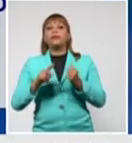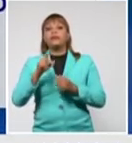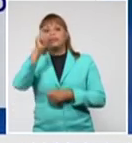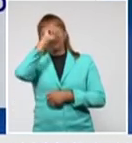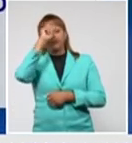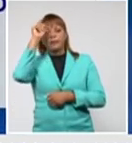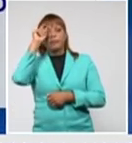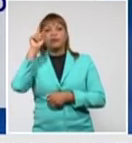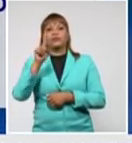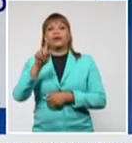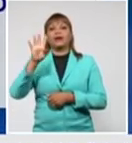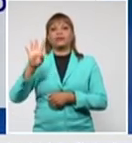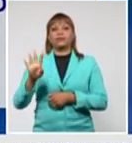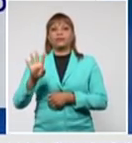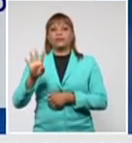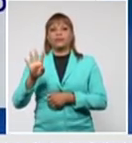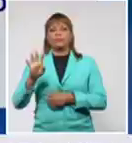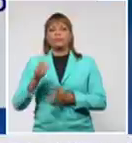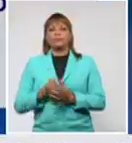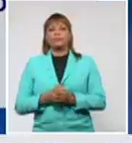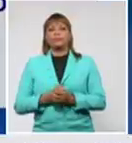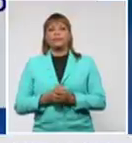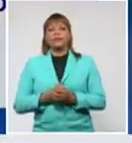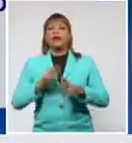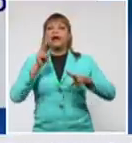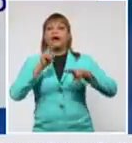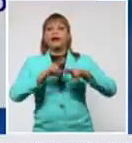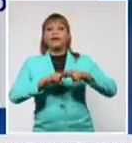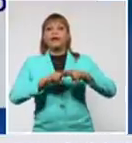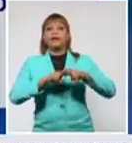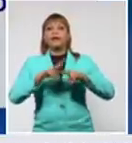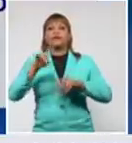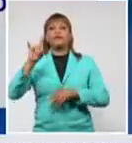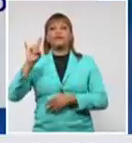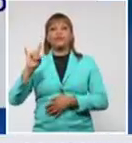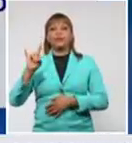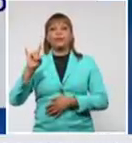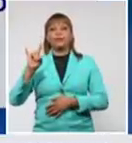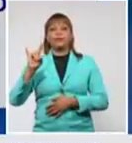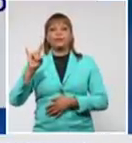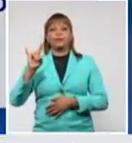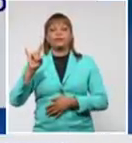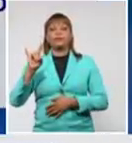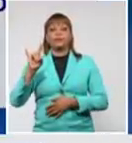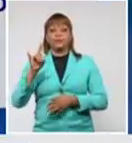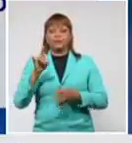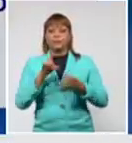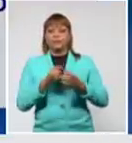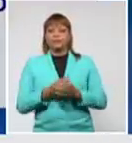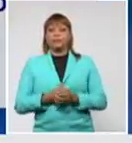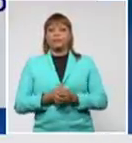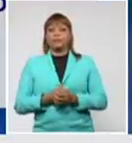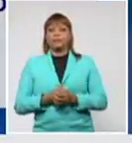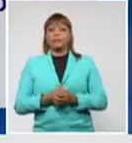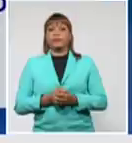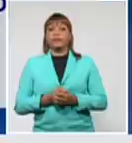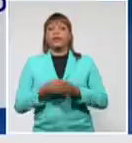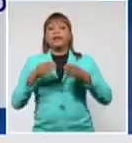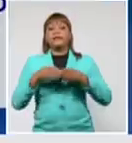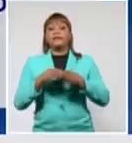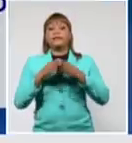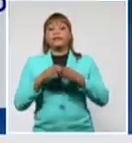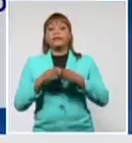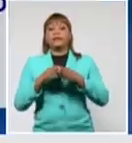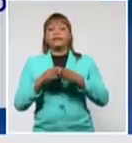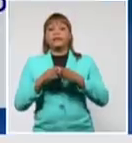Espíritus, 14, de La Habana, 9, de Granma, de